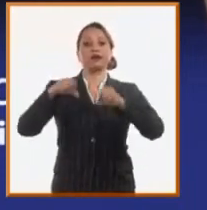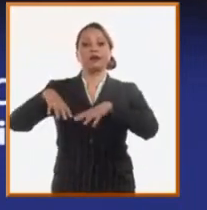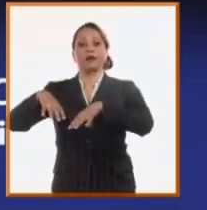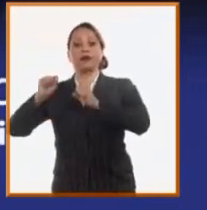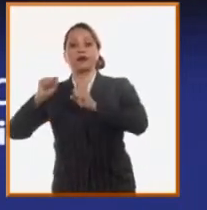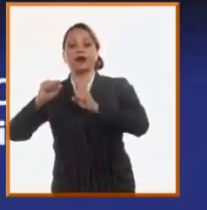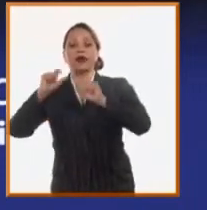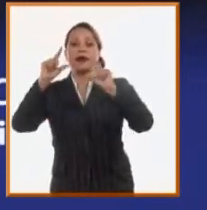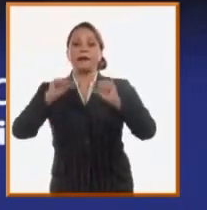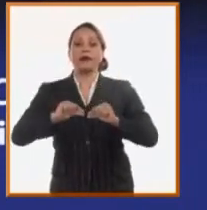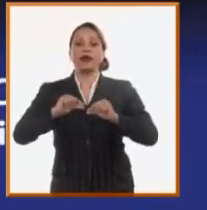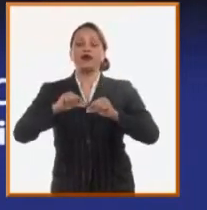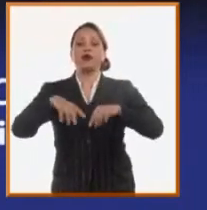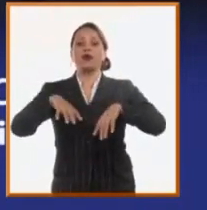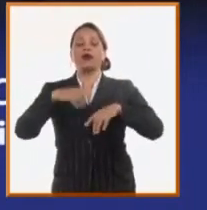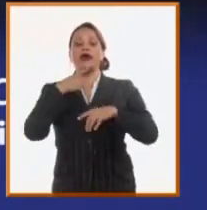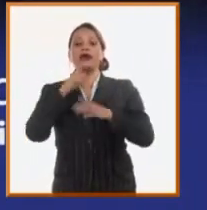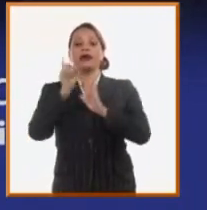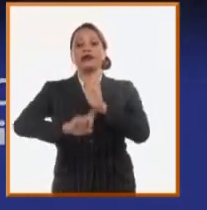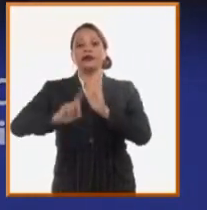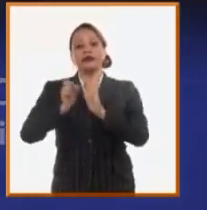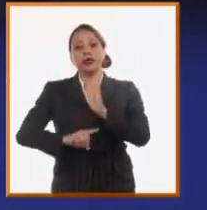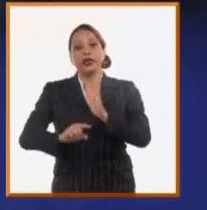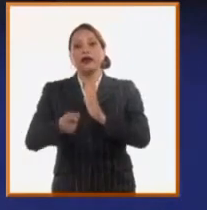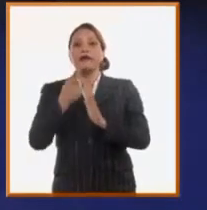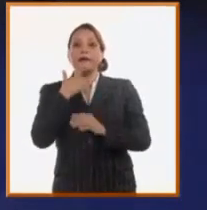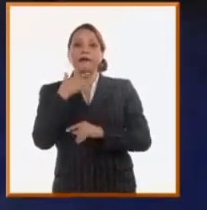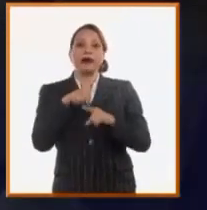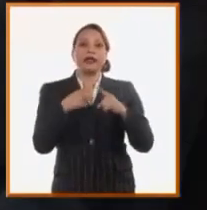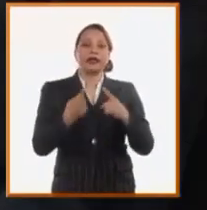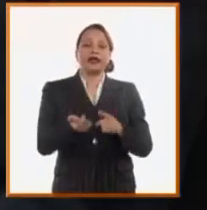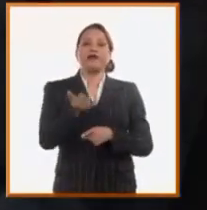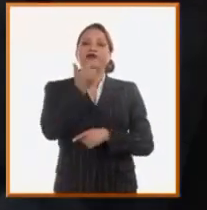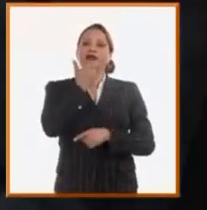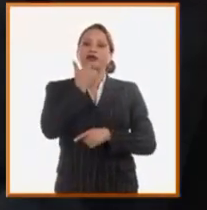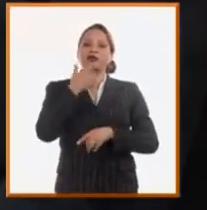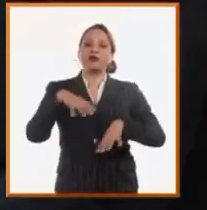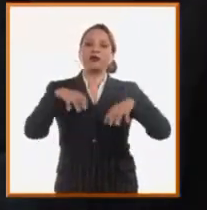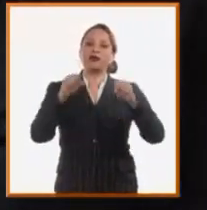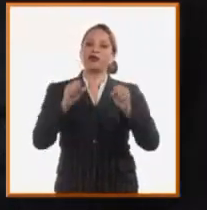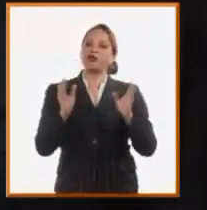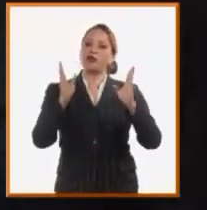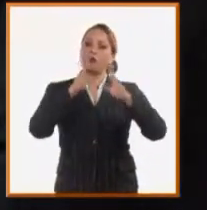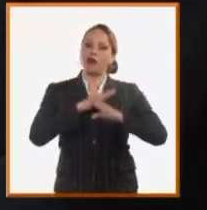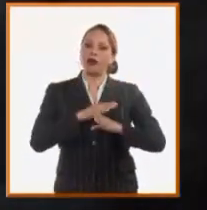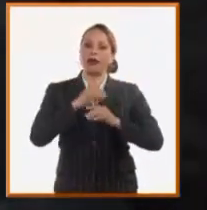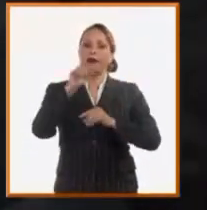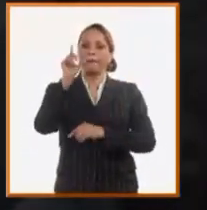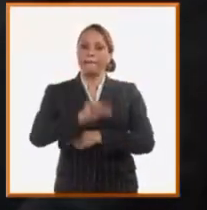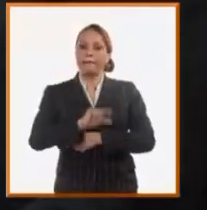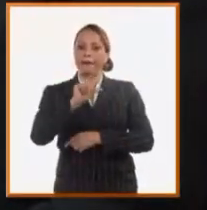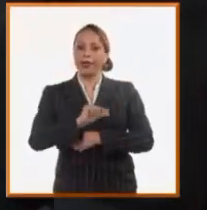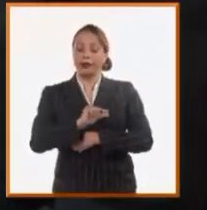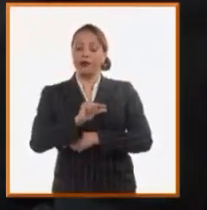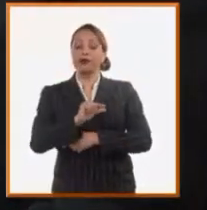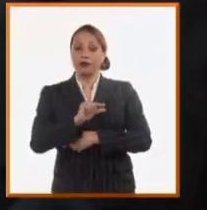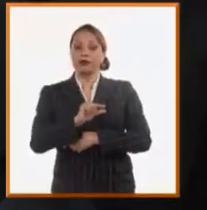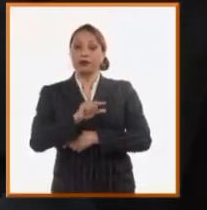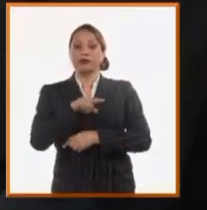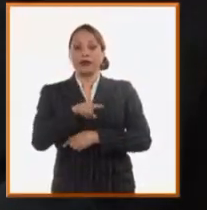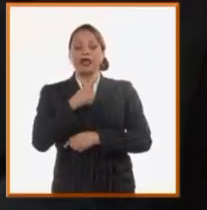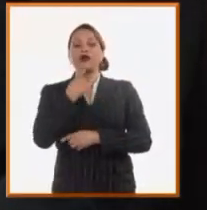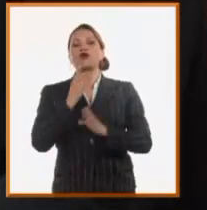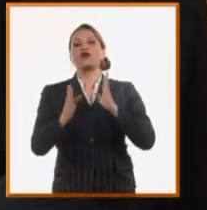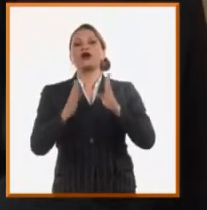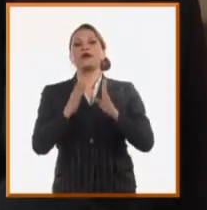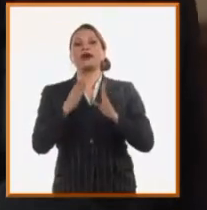energía para evitar afectaciones o minimizar, las afectaciones a la población, y dentro de ese sector residencial hay una buena parte